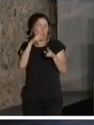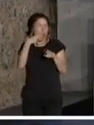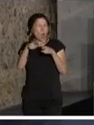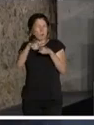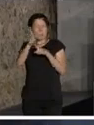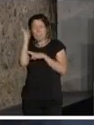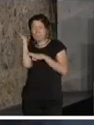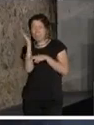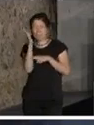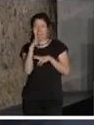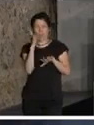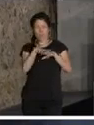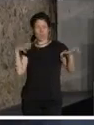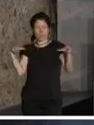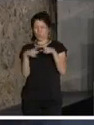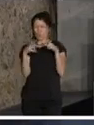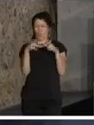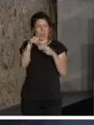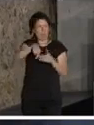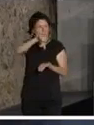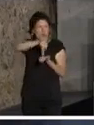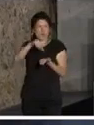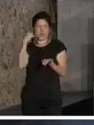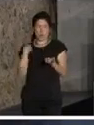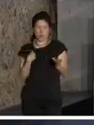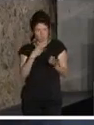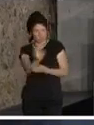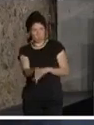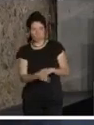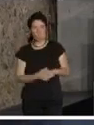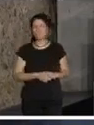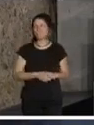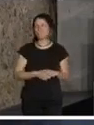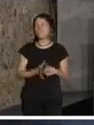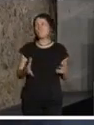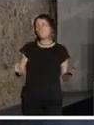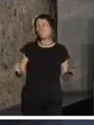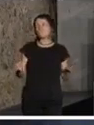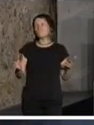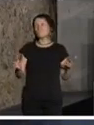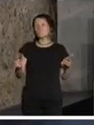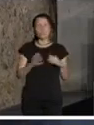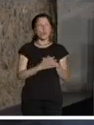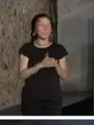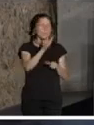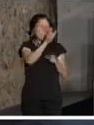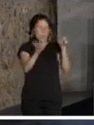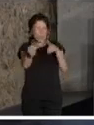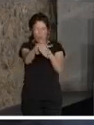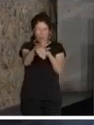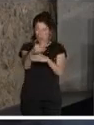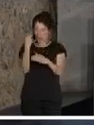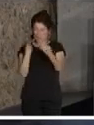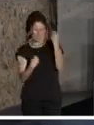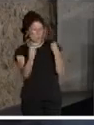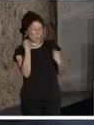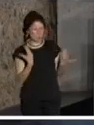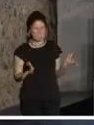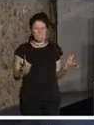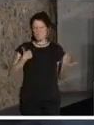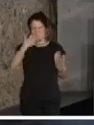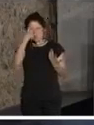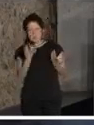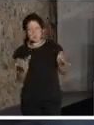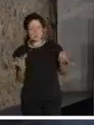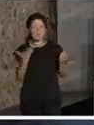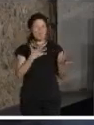para la mayoría sociales de esta ciudad no entonces la gente me pregunta por la calle si cree si creo